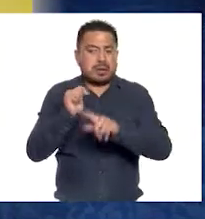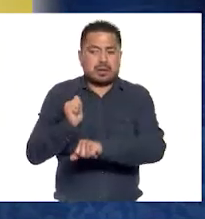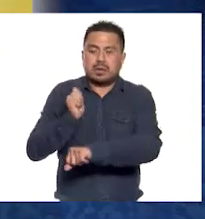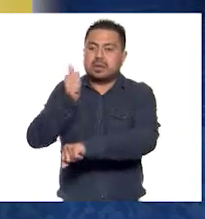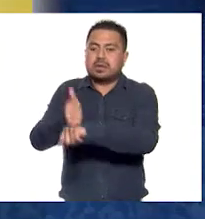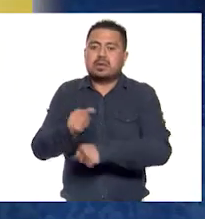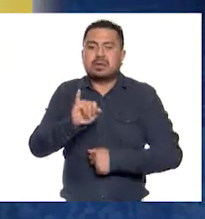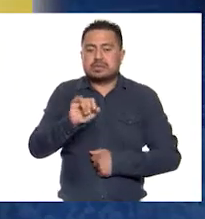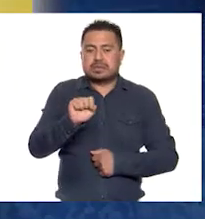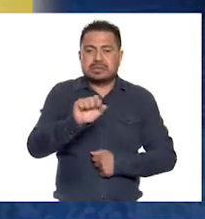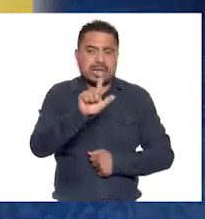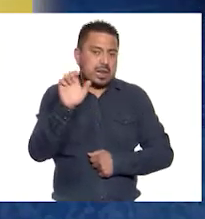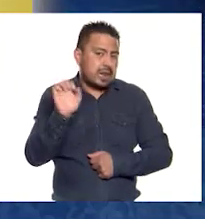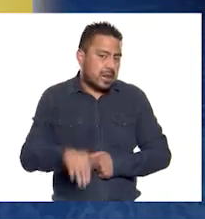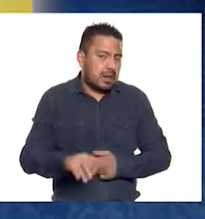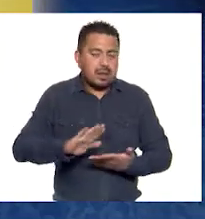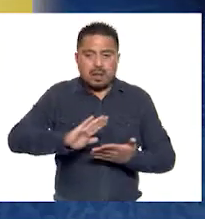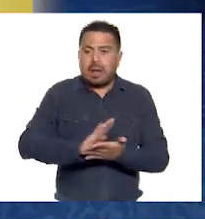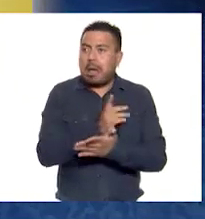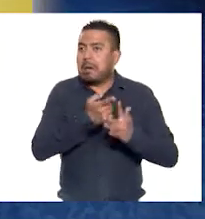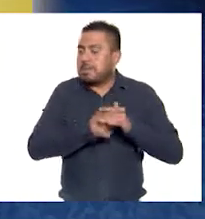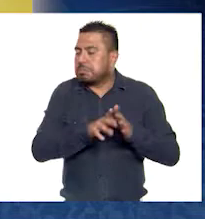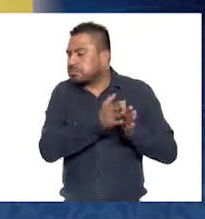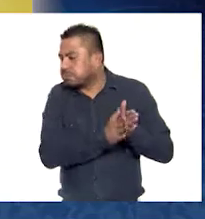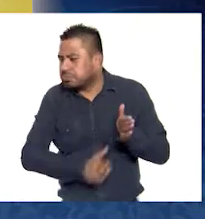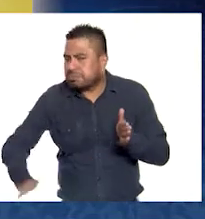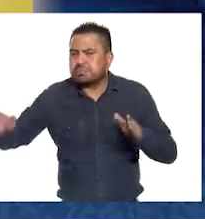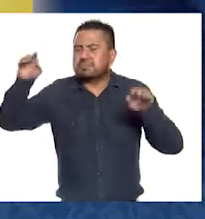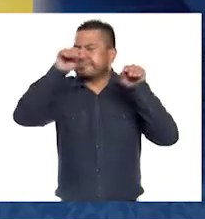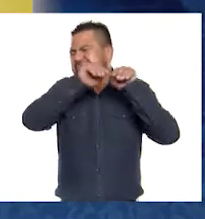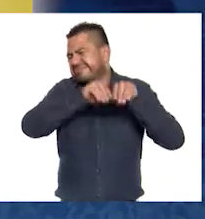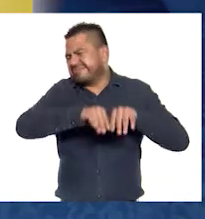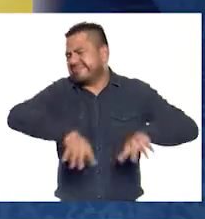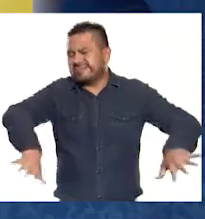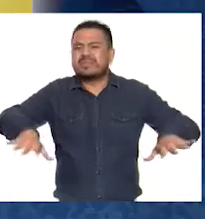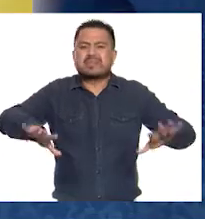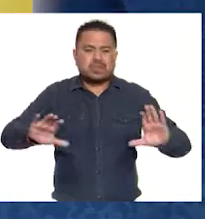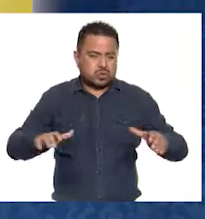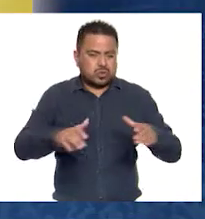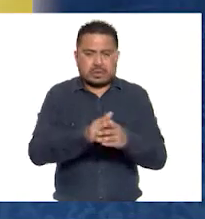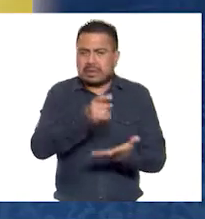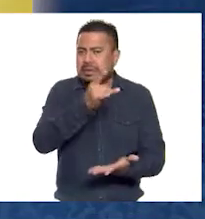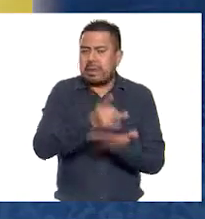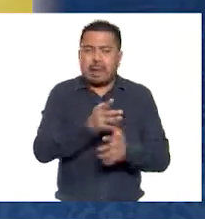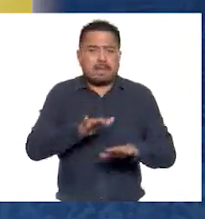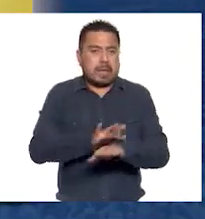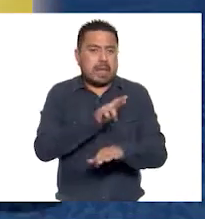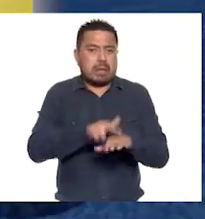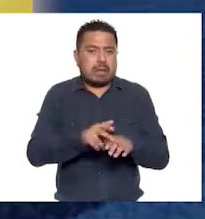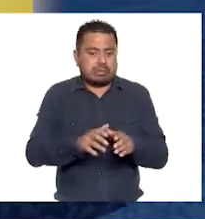el Islam. A partir de entonces comenzó su expansión y formarían un gran imperio.